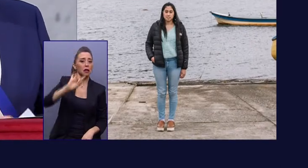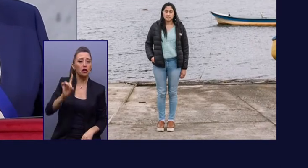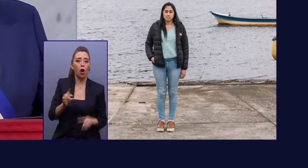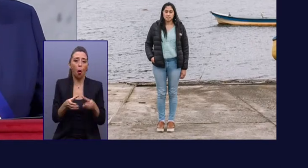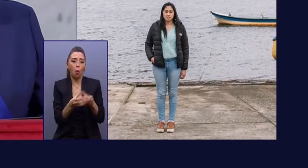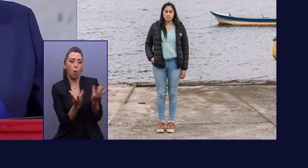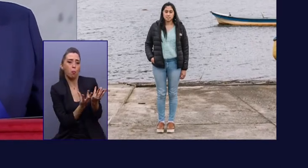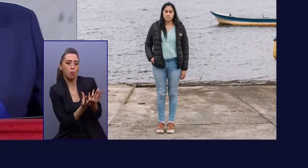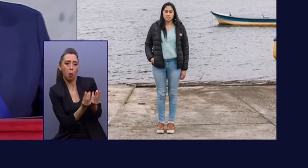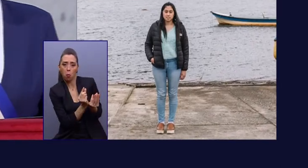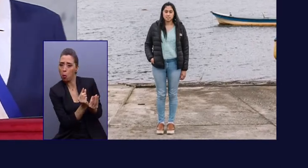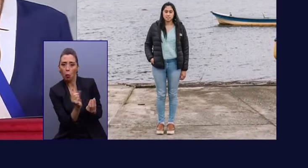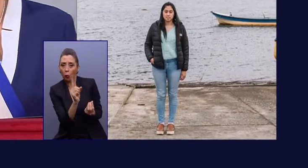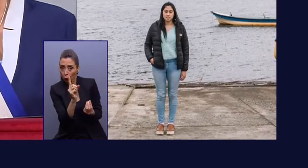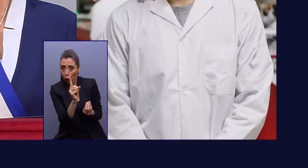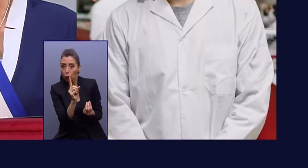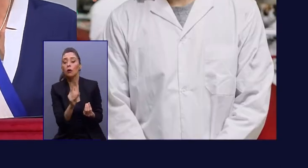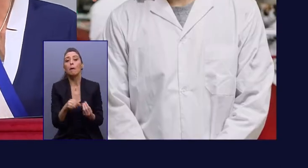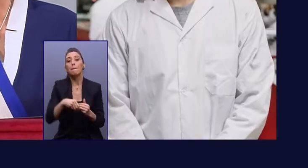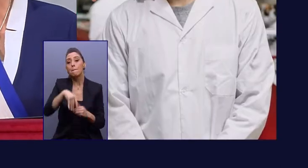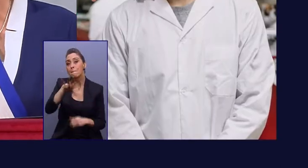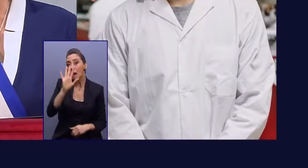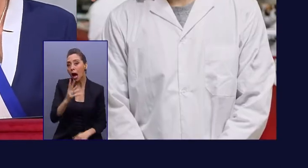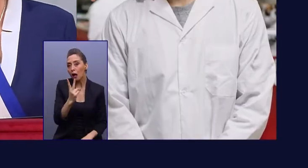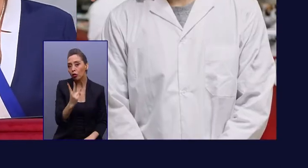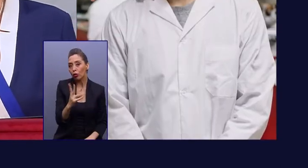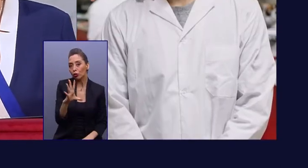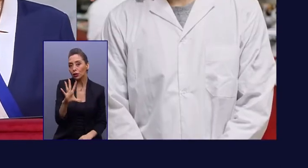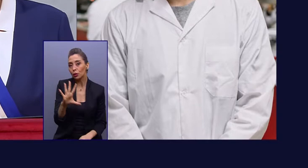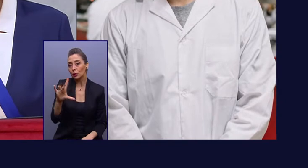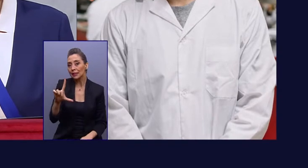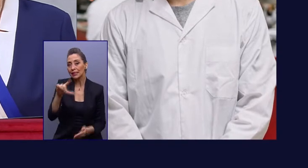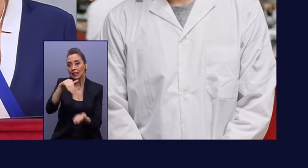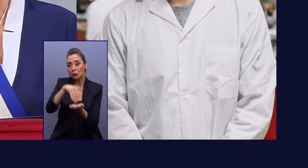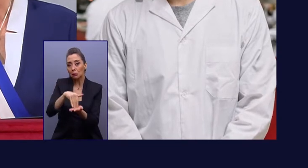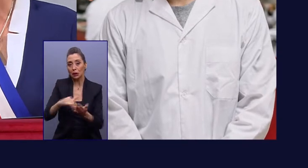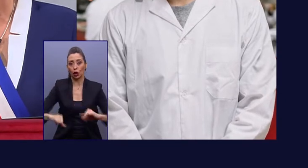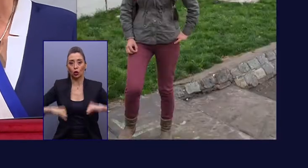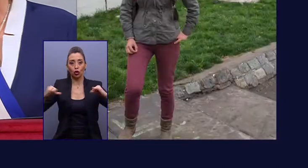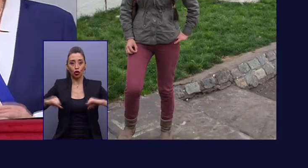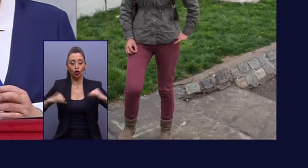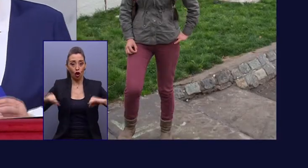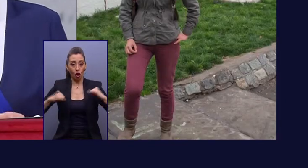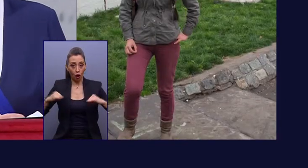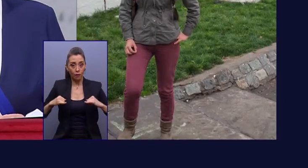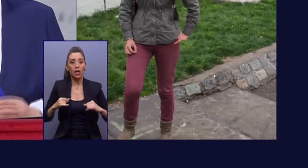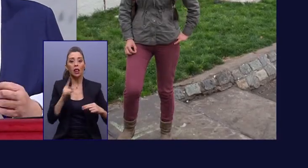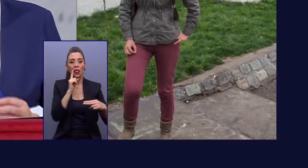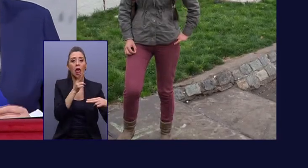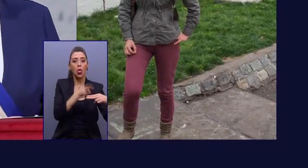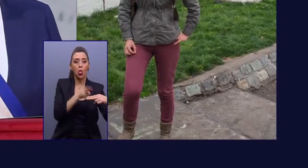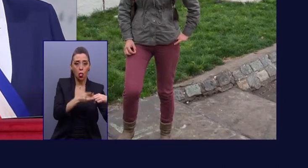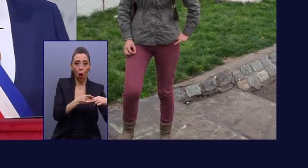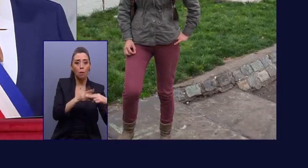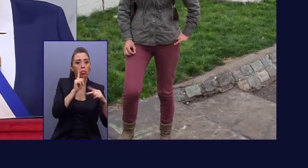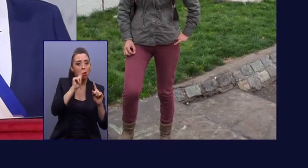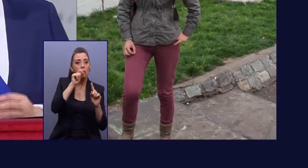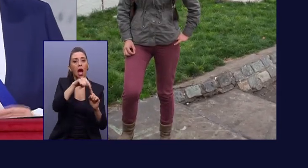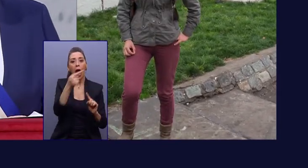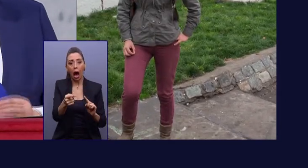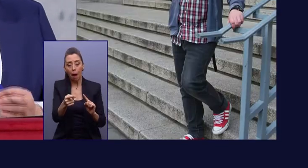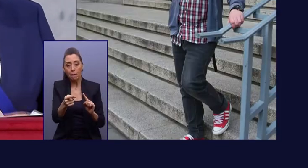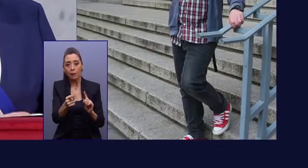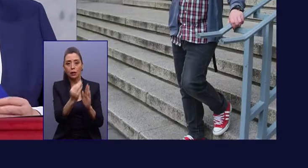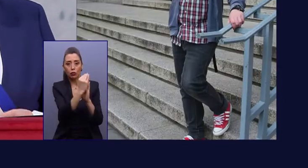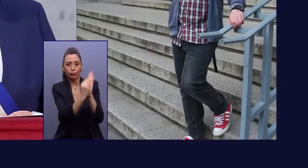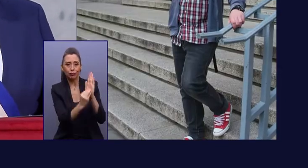puñado de personas. Estamos hablando de más de 257.000 jóvenes con nombre y apellido, con